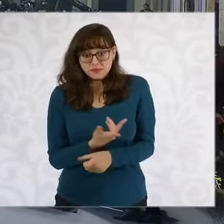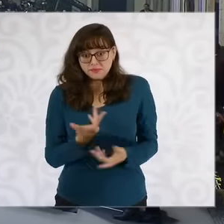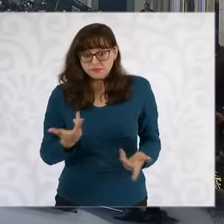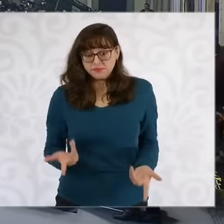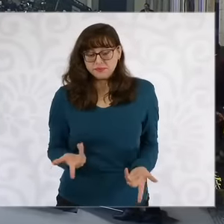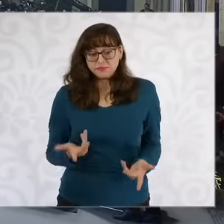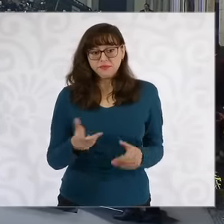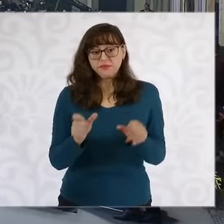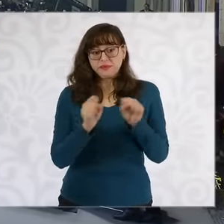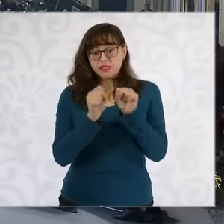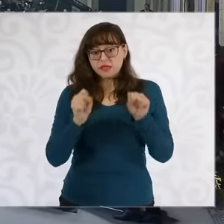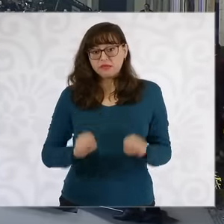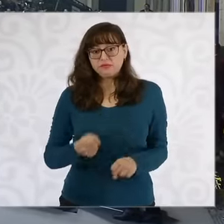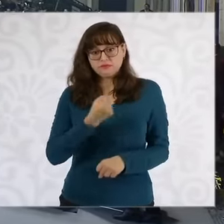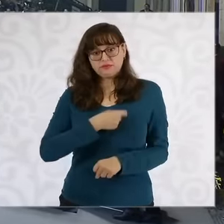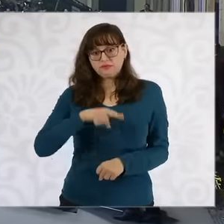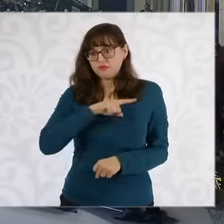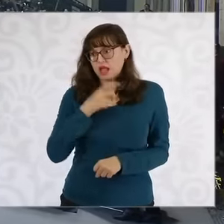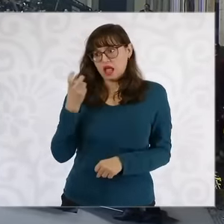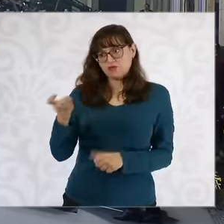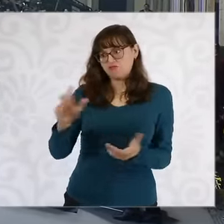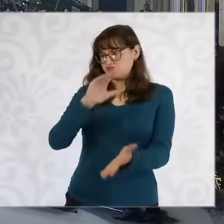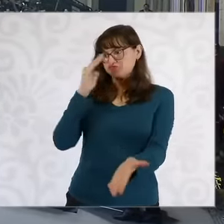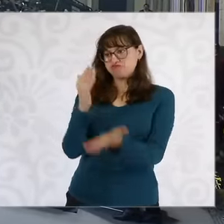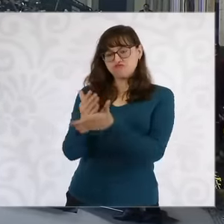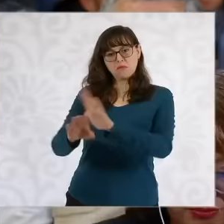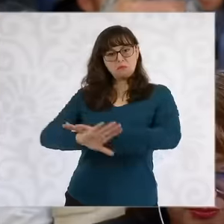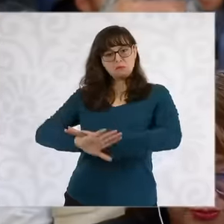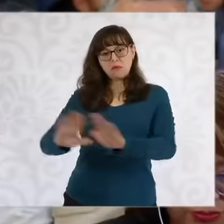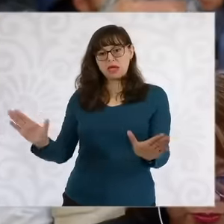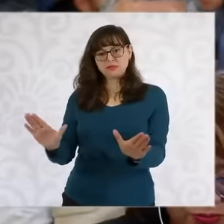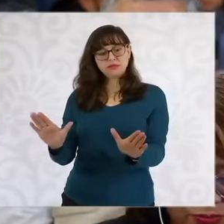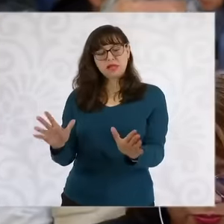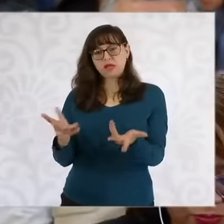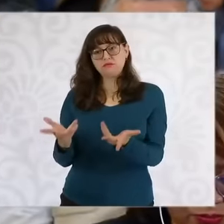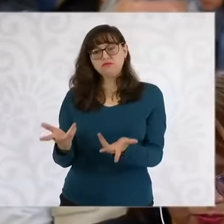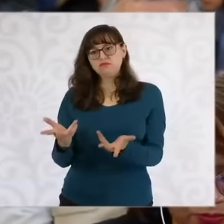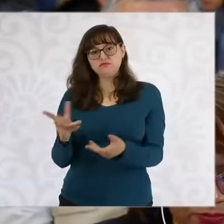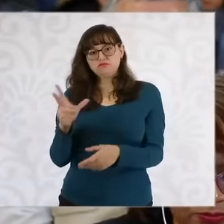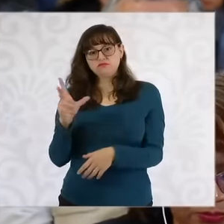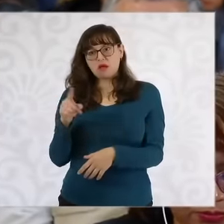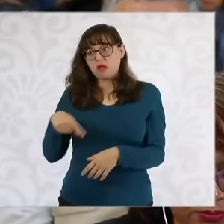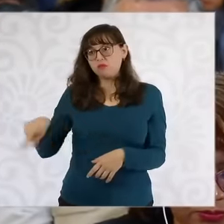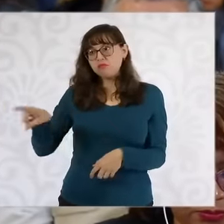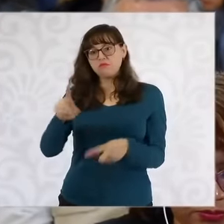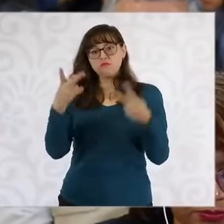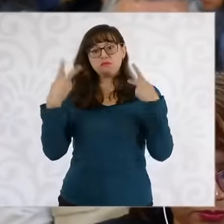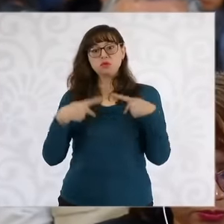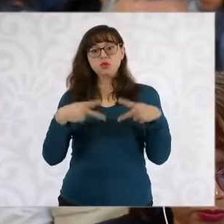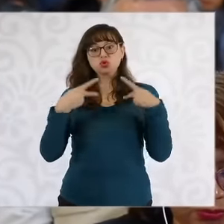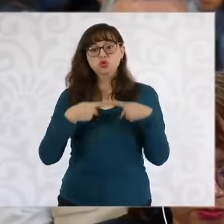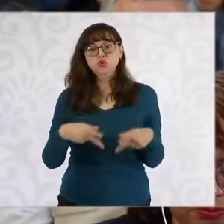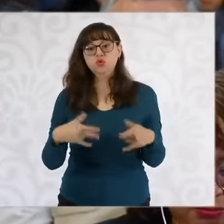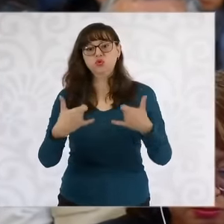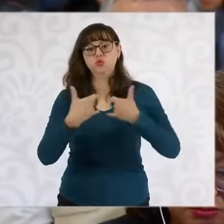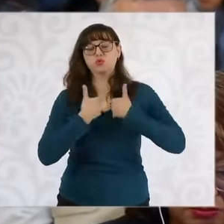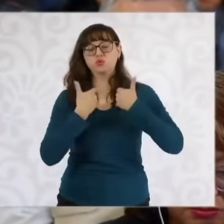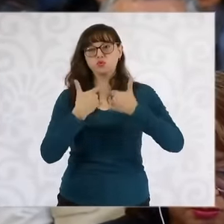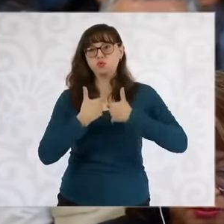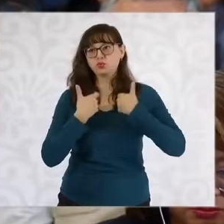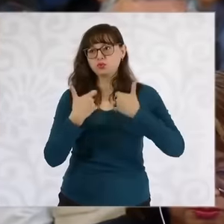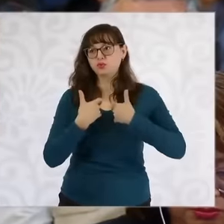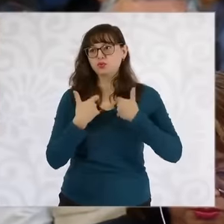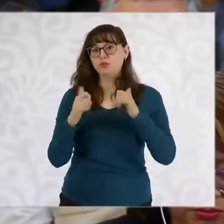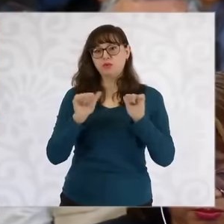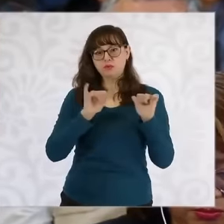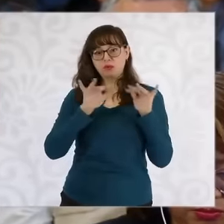salud para detener este consumo y que no aumente, pues con todos los que pasan ahí, que los jóvenes, lejos de ir